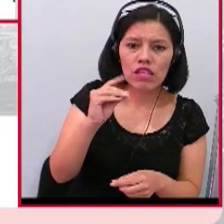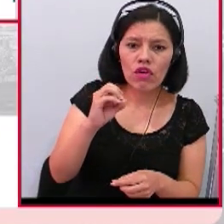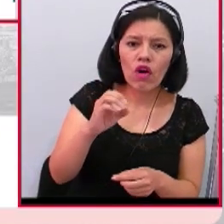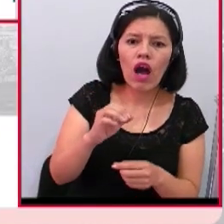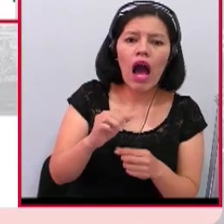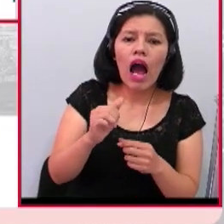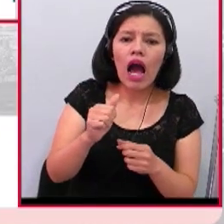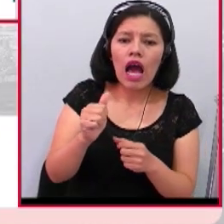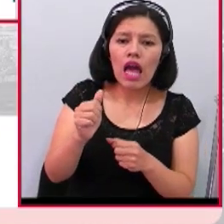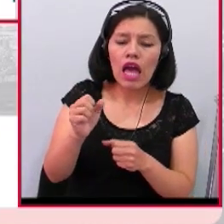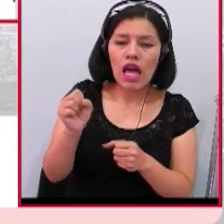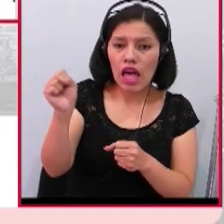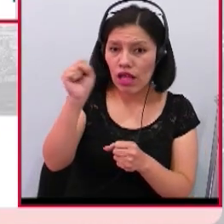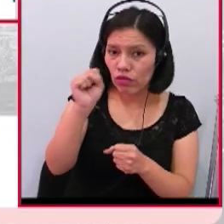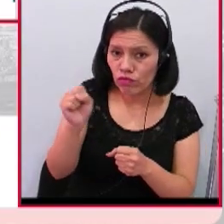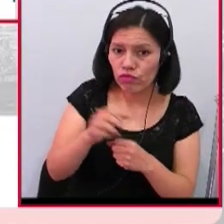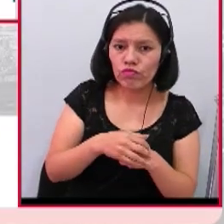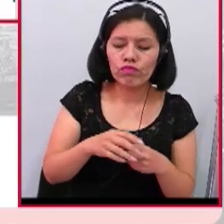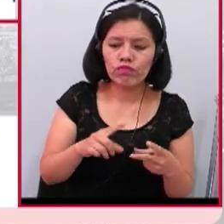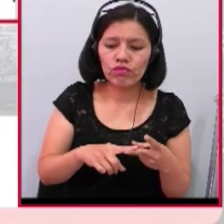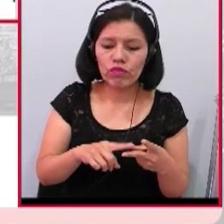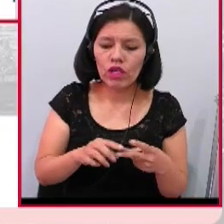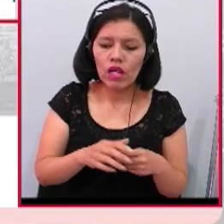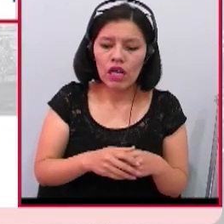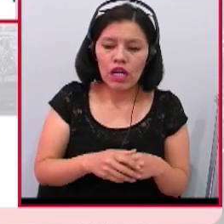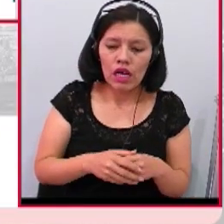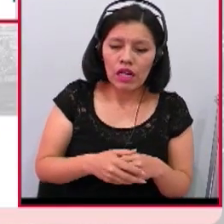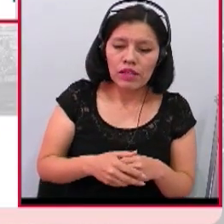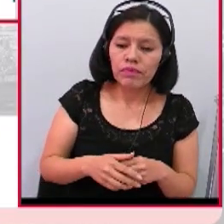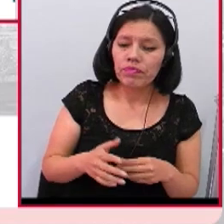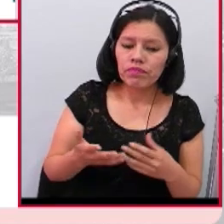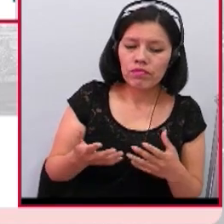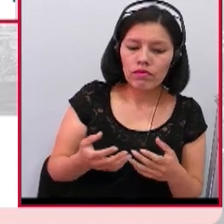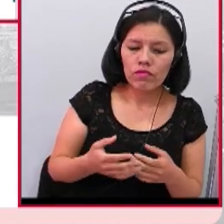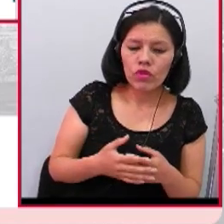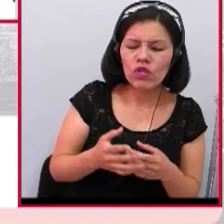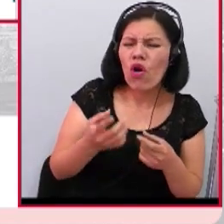Eso es lo que pasa en esta etapa de conversión. Tenemos 4 tipos de estos hornos.